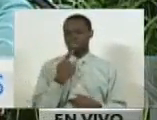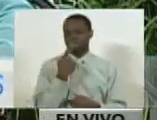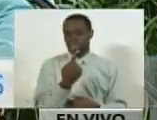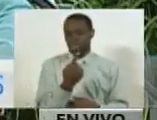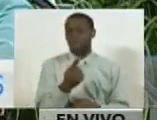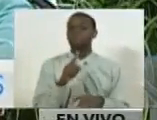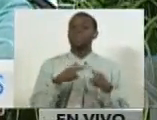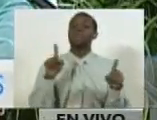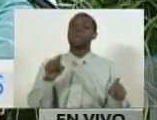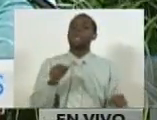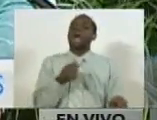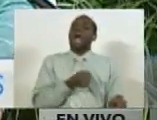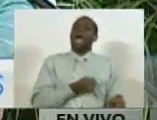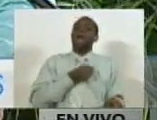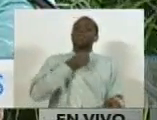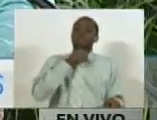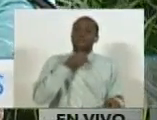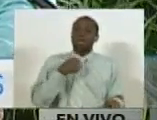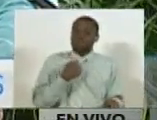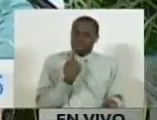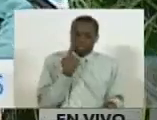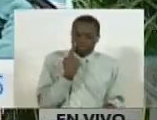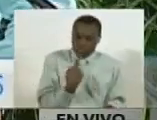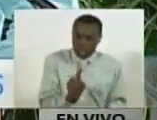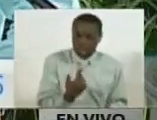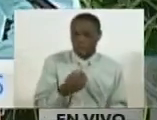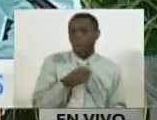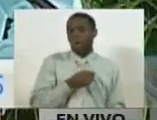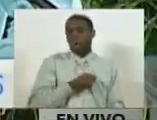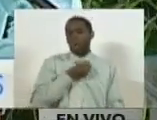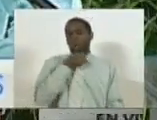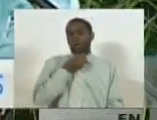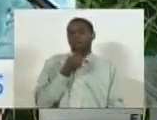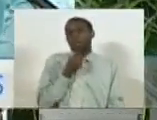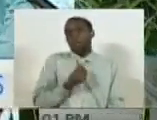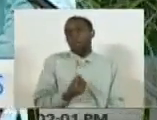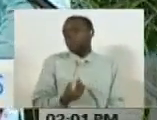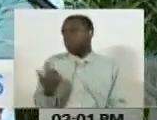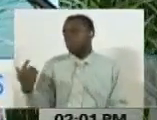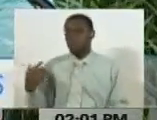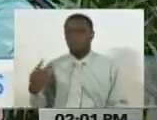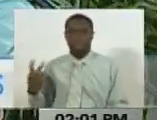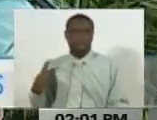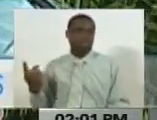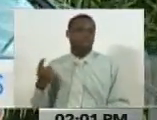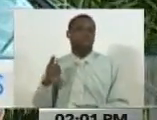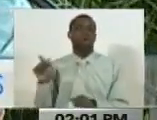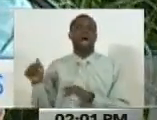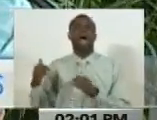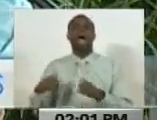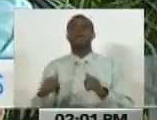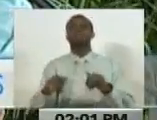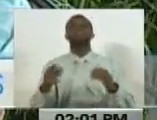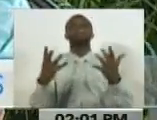como abuelo. Joven abuelo que soy, ¿verdad? Jóvenes abuelos. Silvia y yo tenemos 9 nietos.